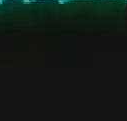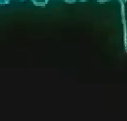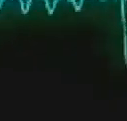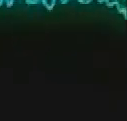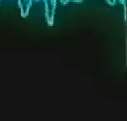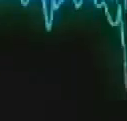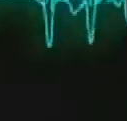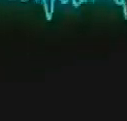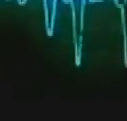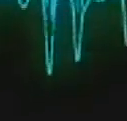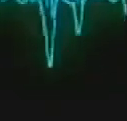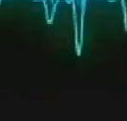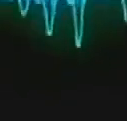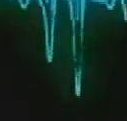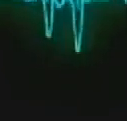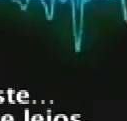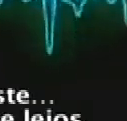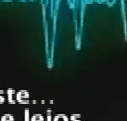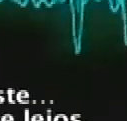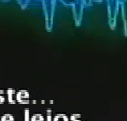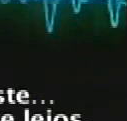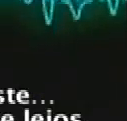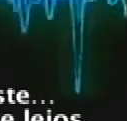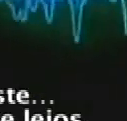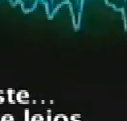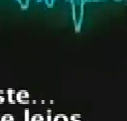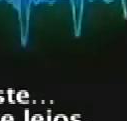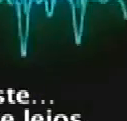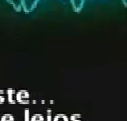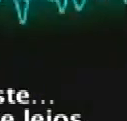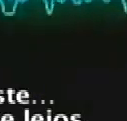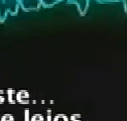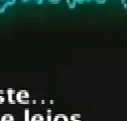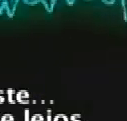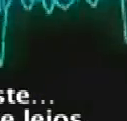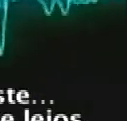grupo? Hasta ahorita no hemos pasado un...